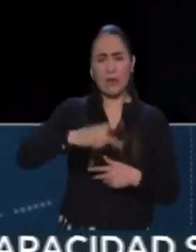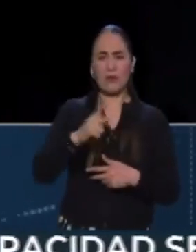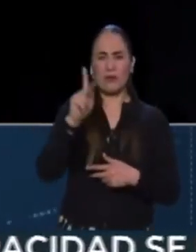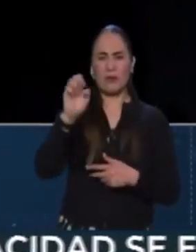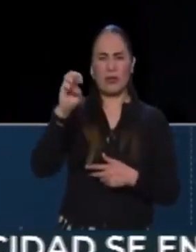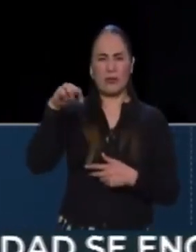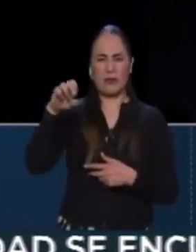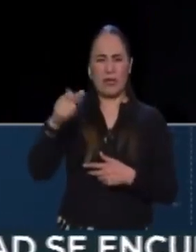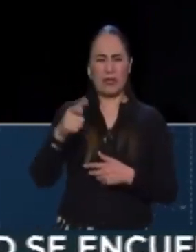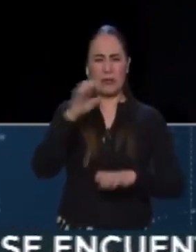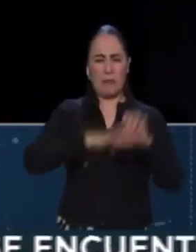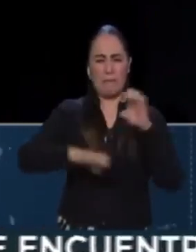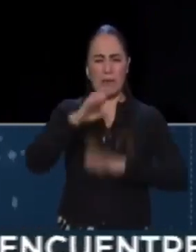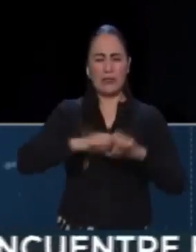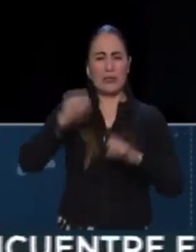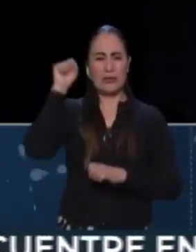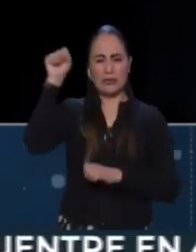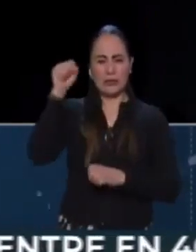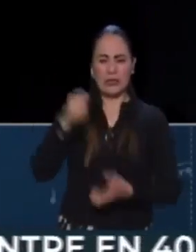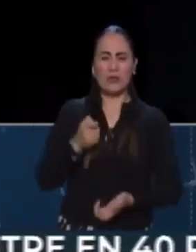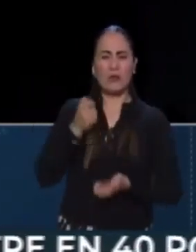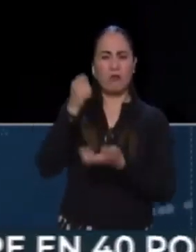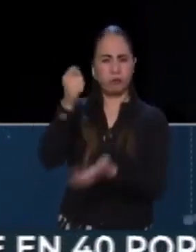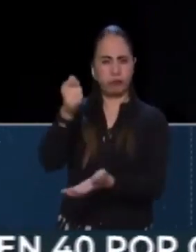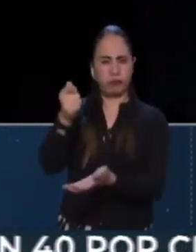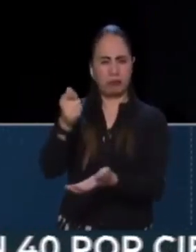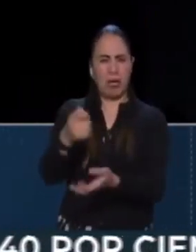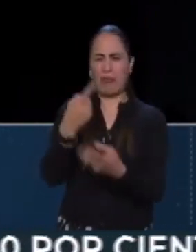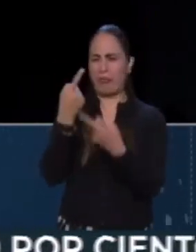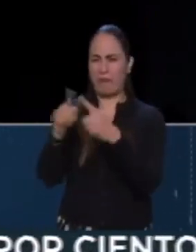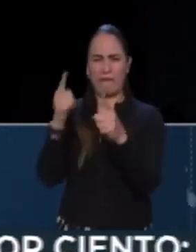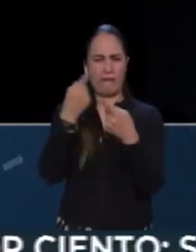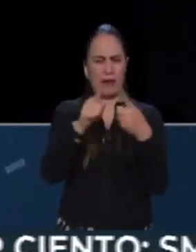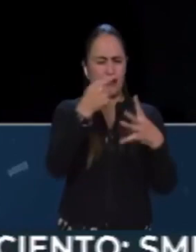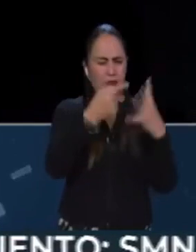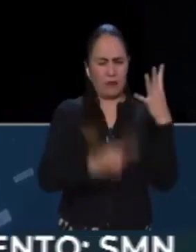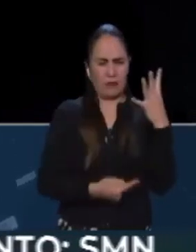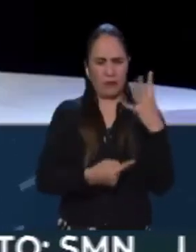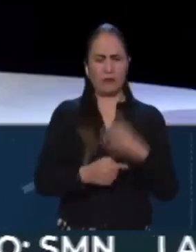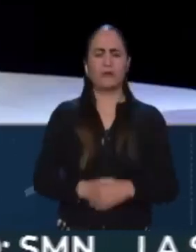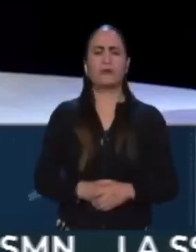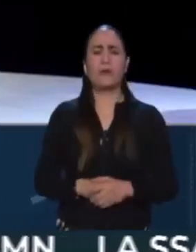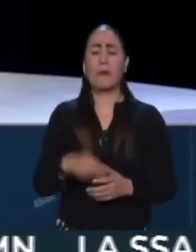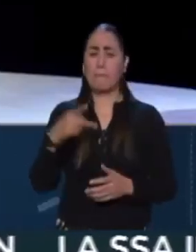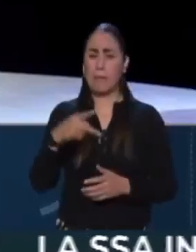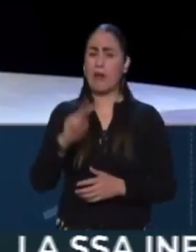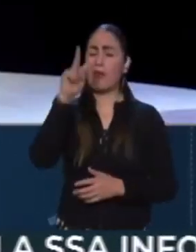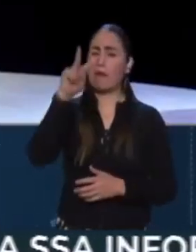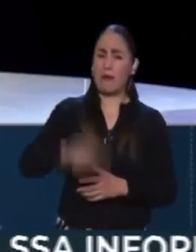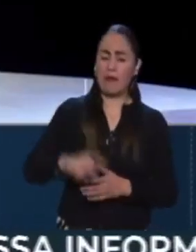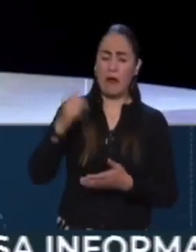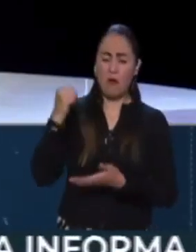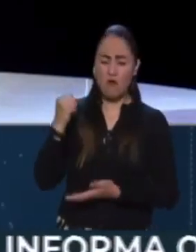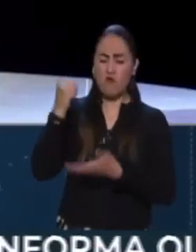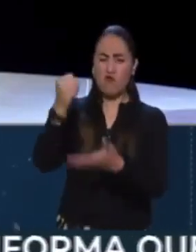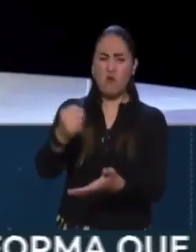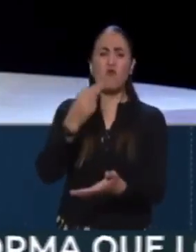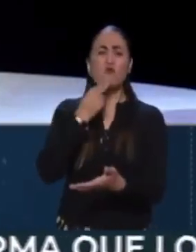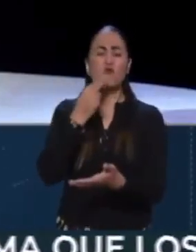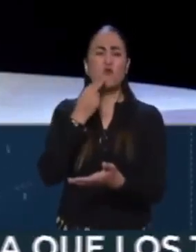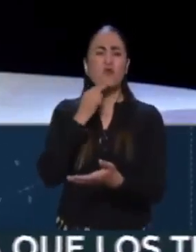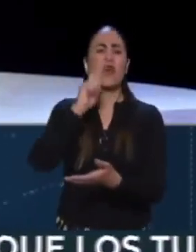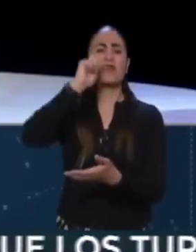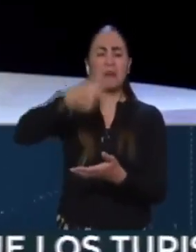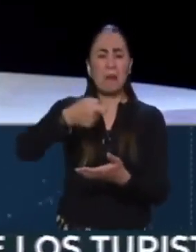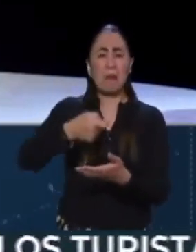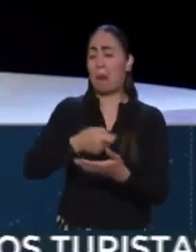al sindicato para diversas cosas, para muy diversas cosas, pero que nadie sabe en realidad en qué se utilizaban tantos recursos,